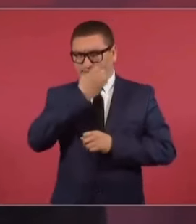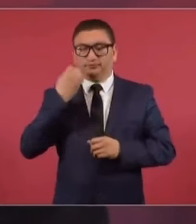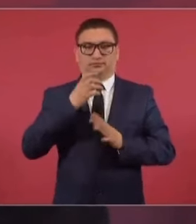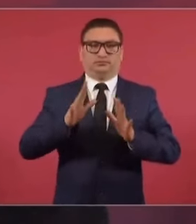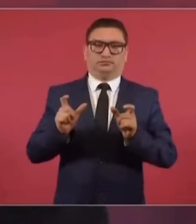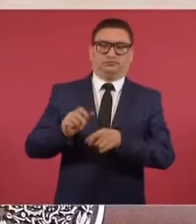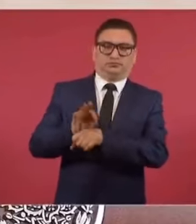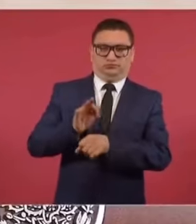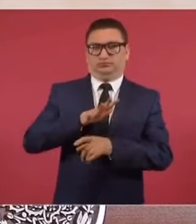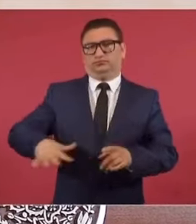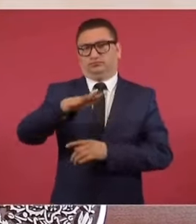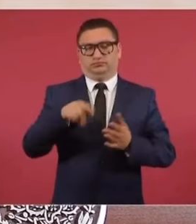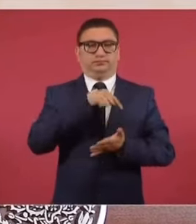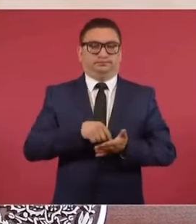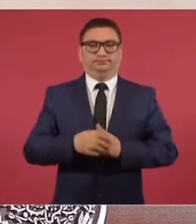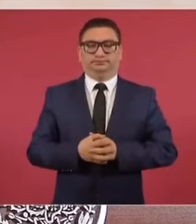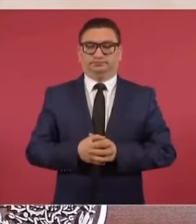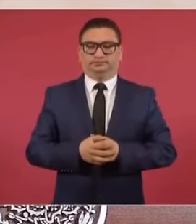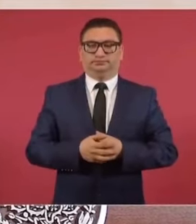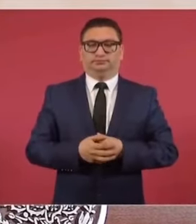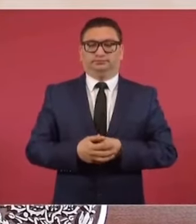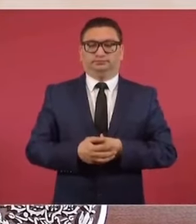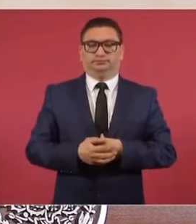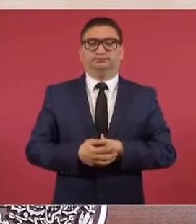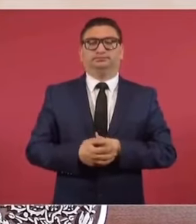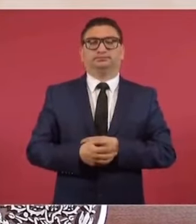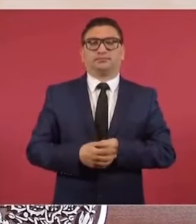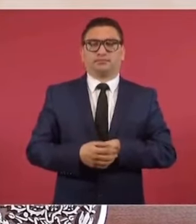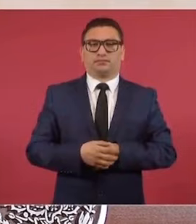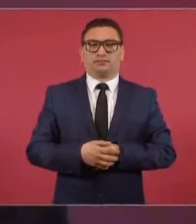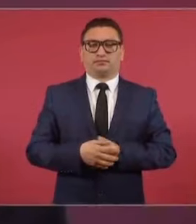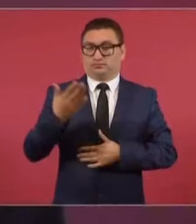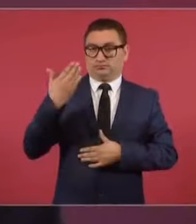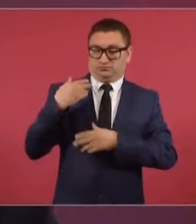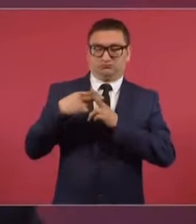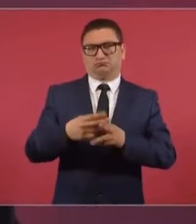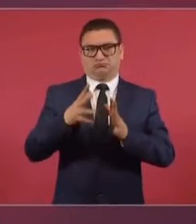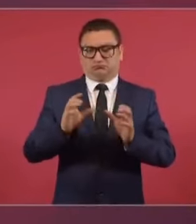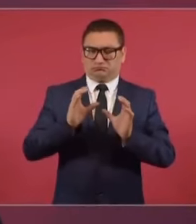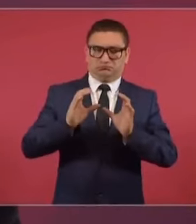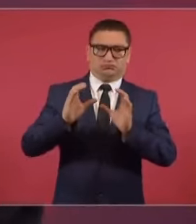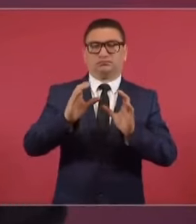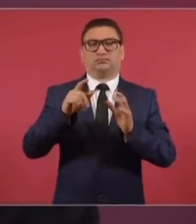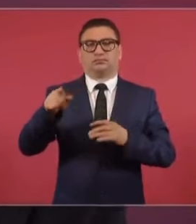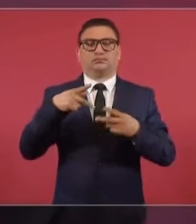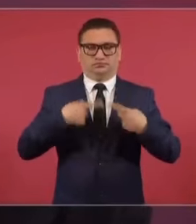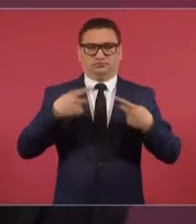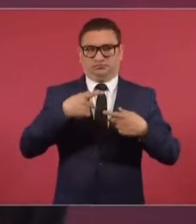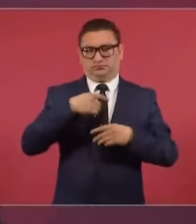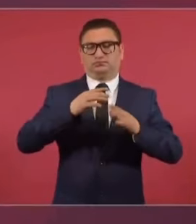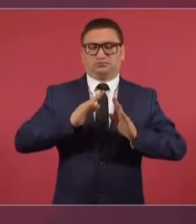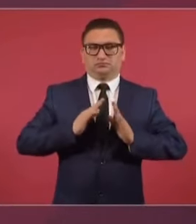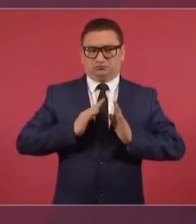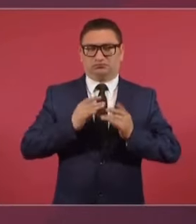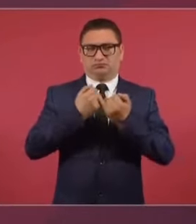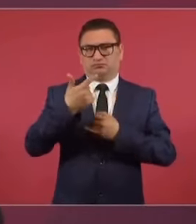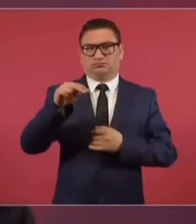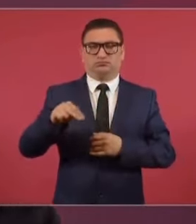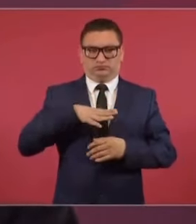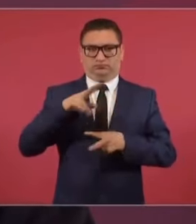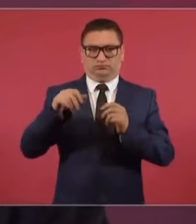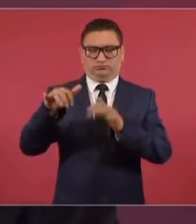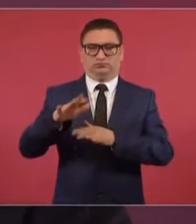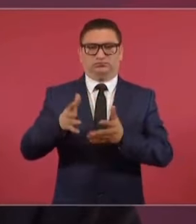tiene protección en la zona desde que sucedieron estos hechos. Hay integrantes de la Secretaría de la Defensa y de la Guardia